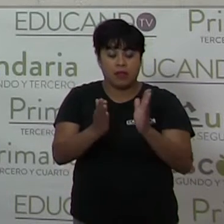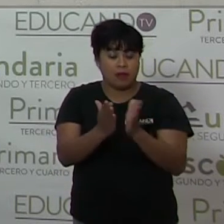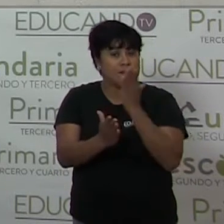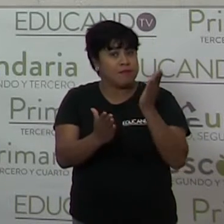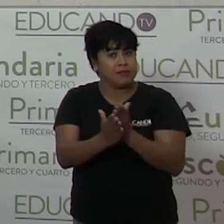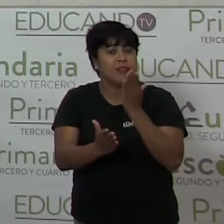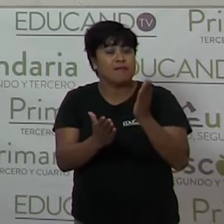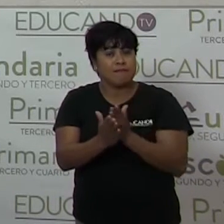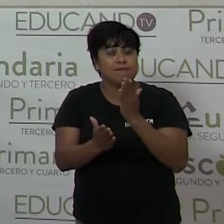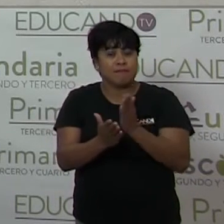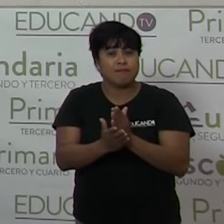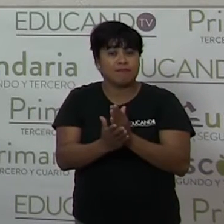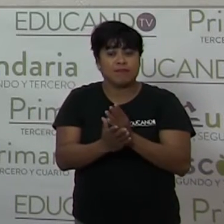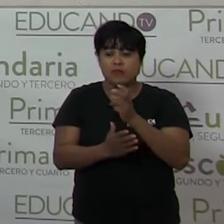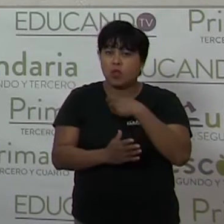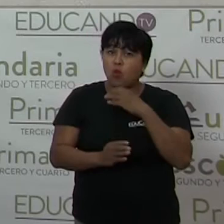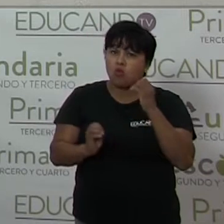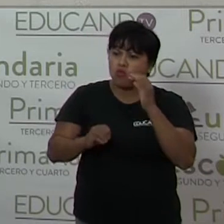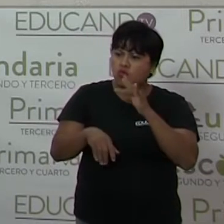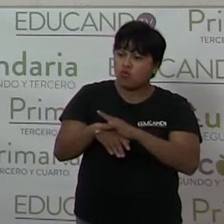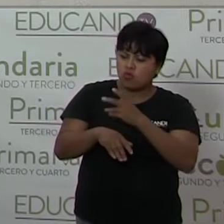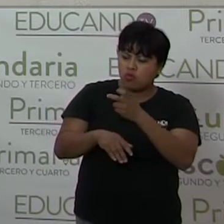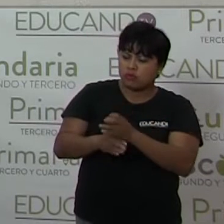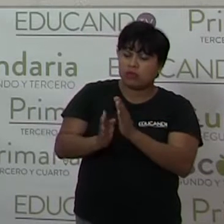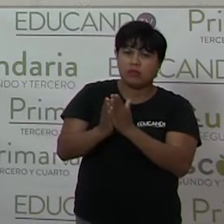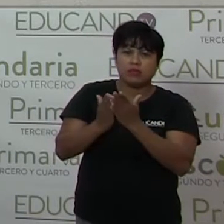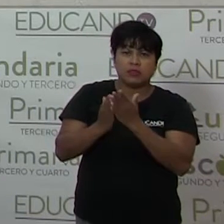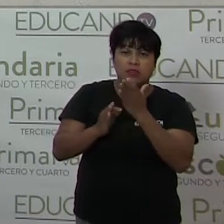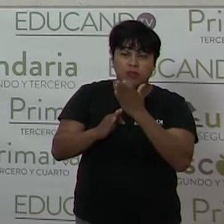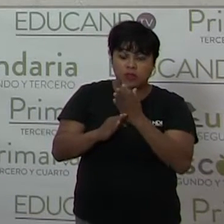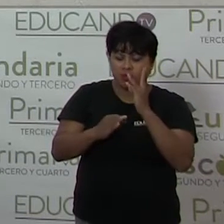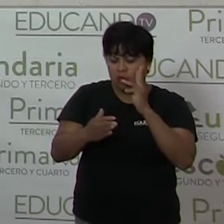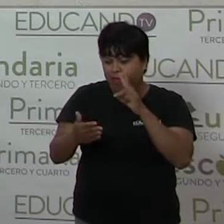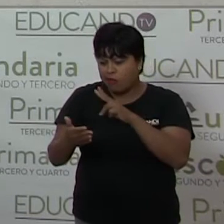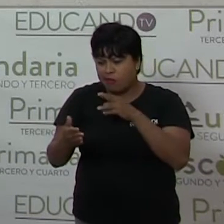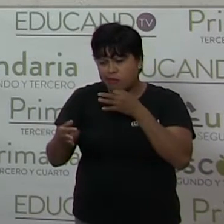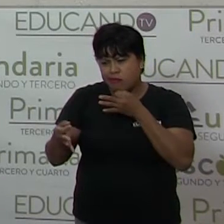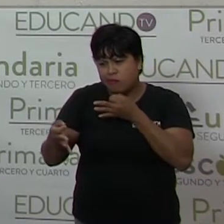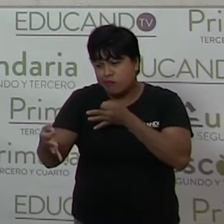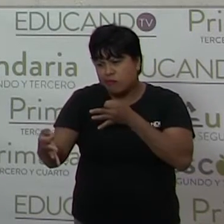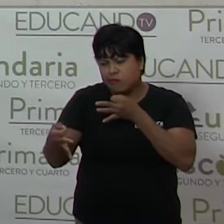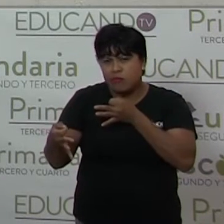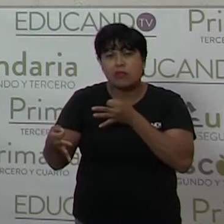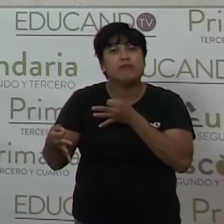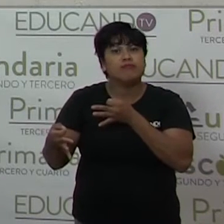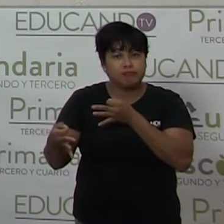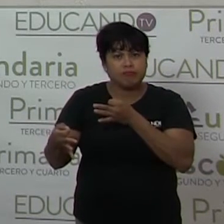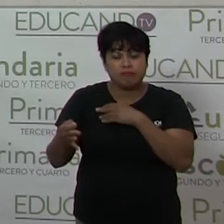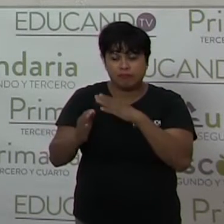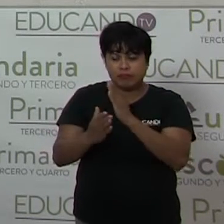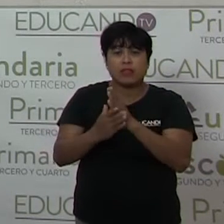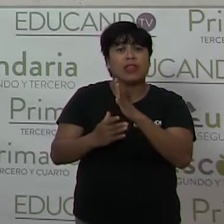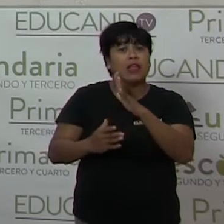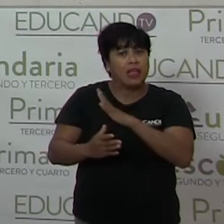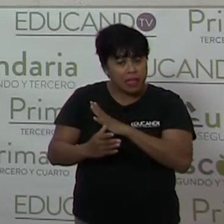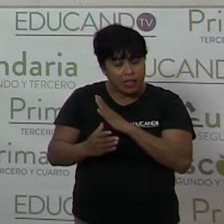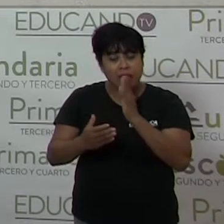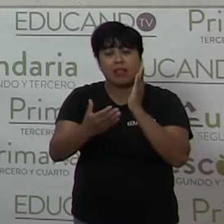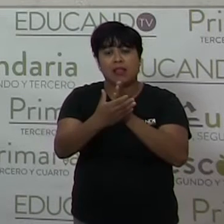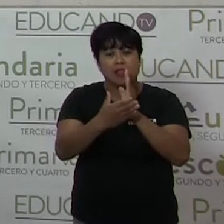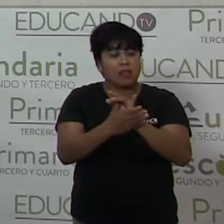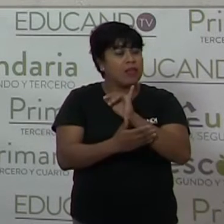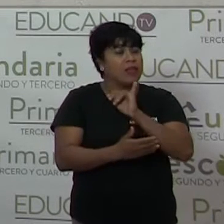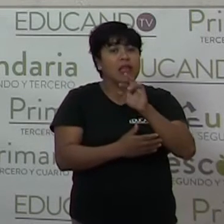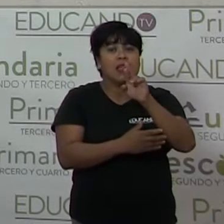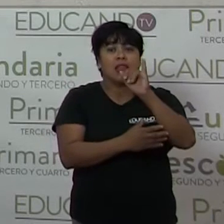y revistas por cierto no me haya visto esta revista hasta hace rato que volvió a acomodar los libros todos proponen encontrar en los libros